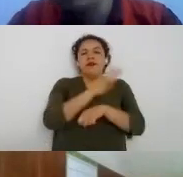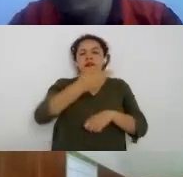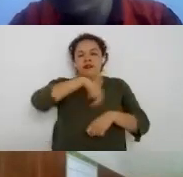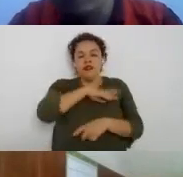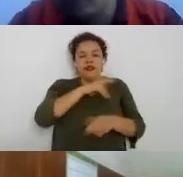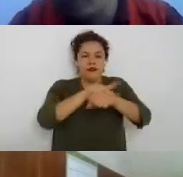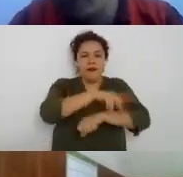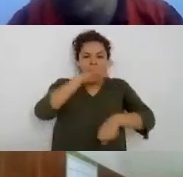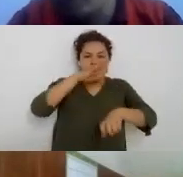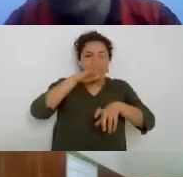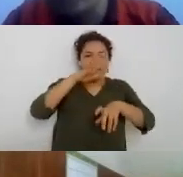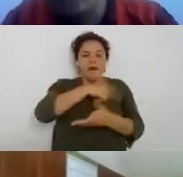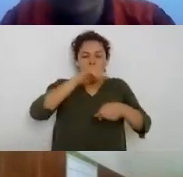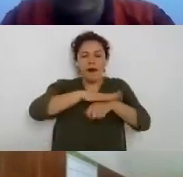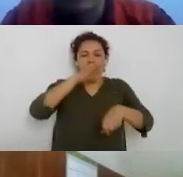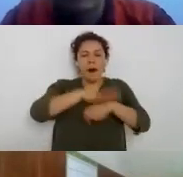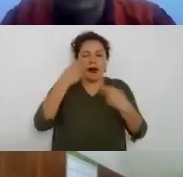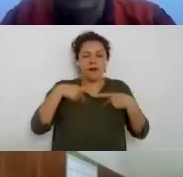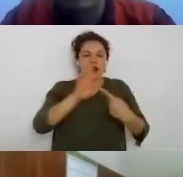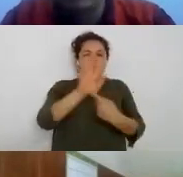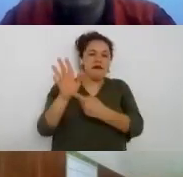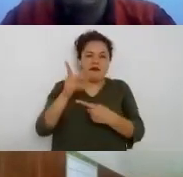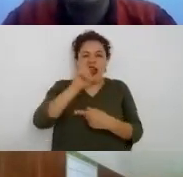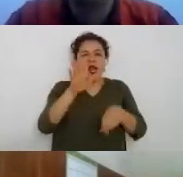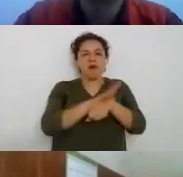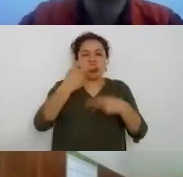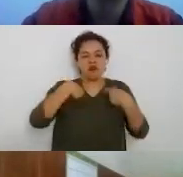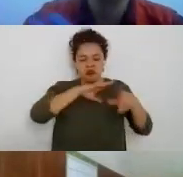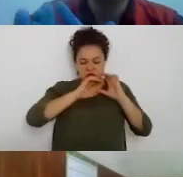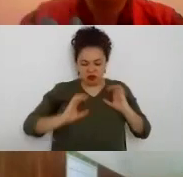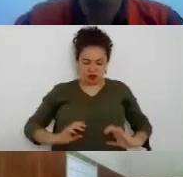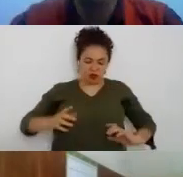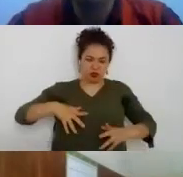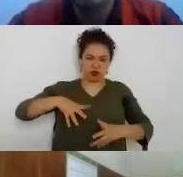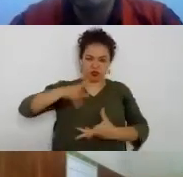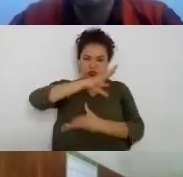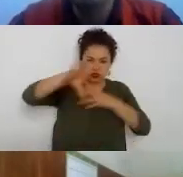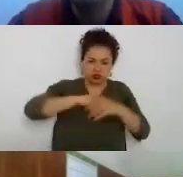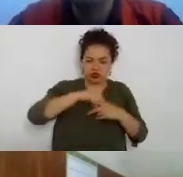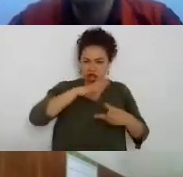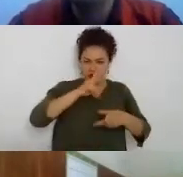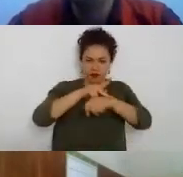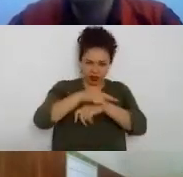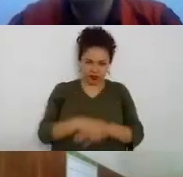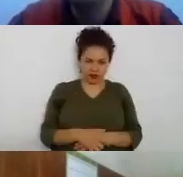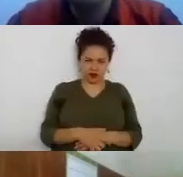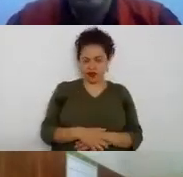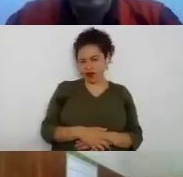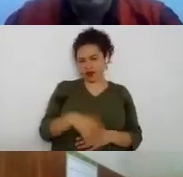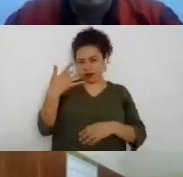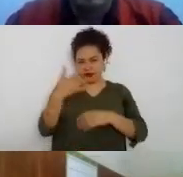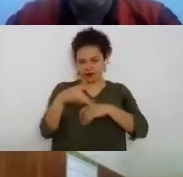más expuesto. ¿Por qué? Porque recubre nuestro cuerpo. ¿De acuerdo? Ahora bien, ese tipo de lesiones se van a